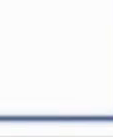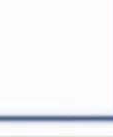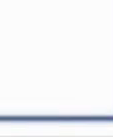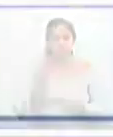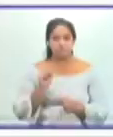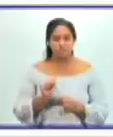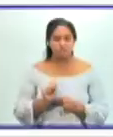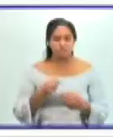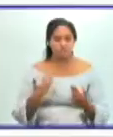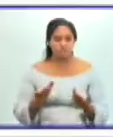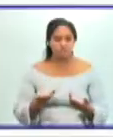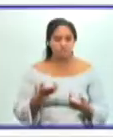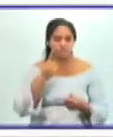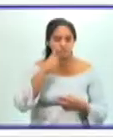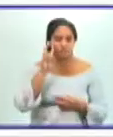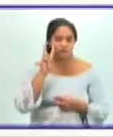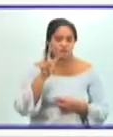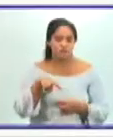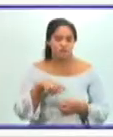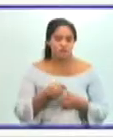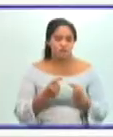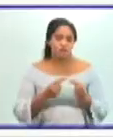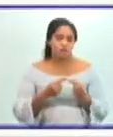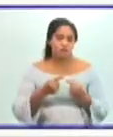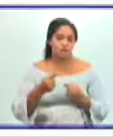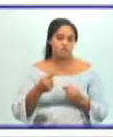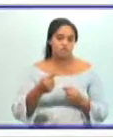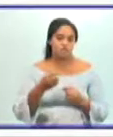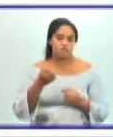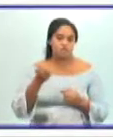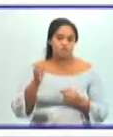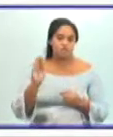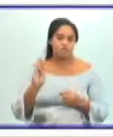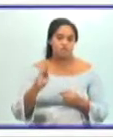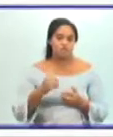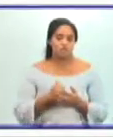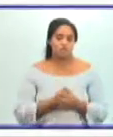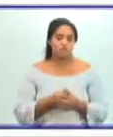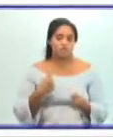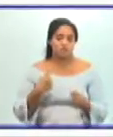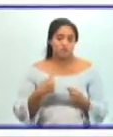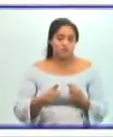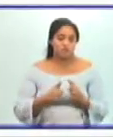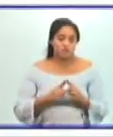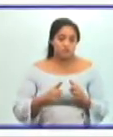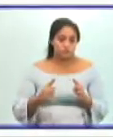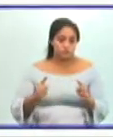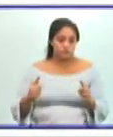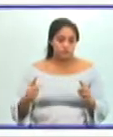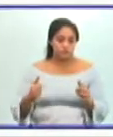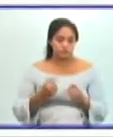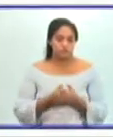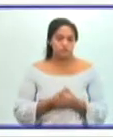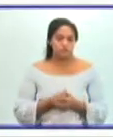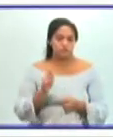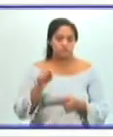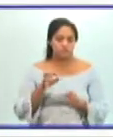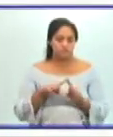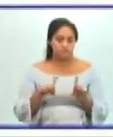te corresponde hallar la longitud del segmento AB, que es el otro segmento del